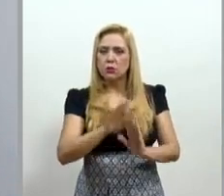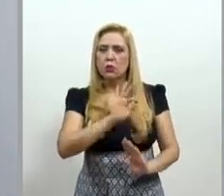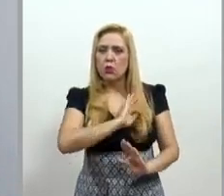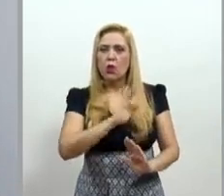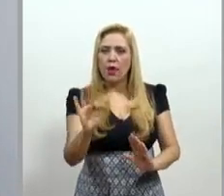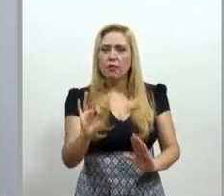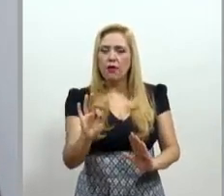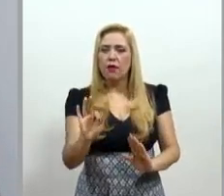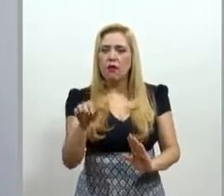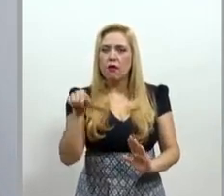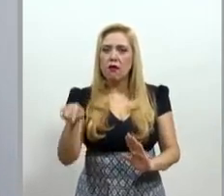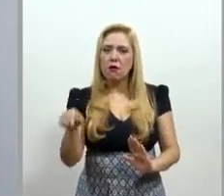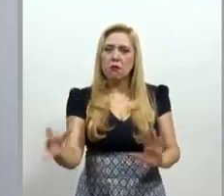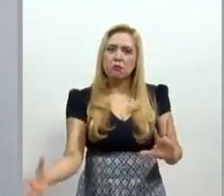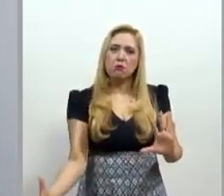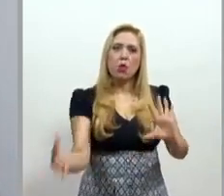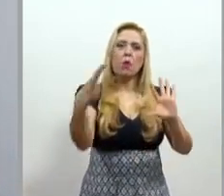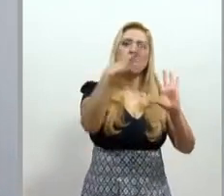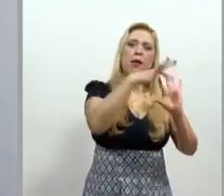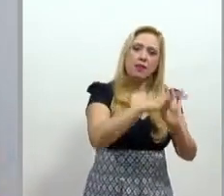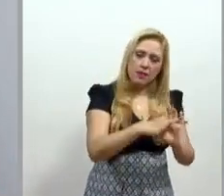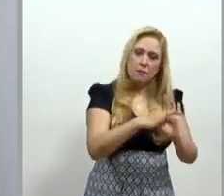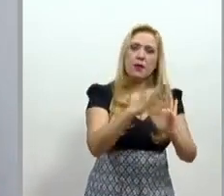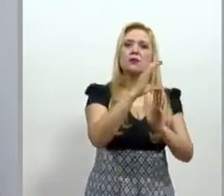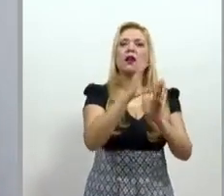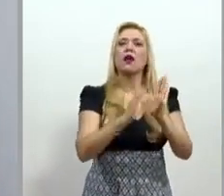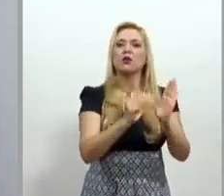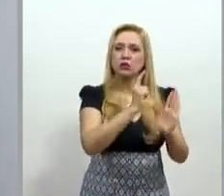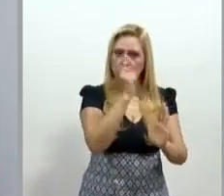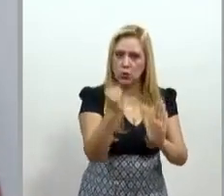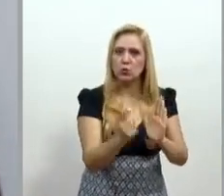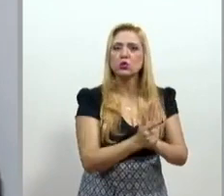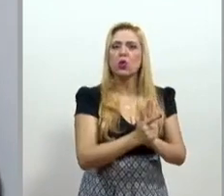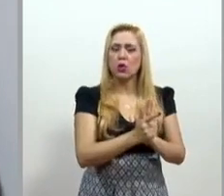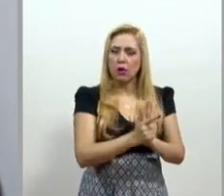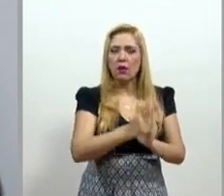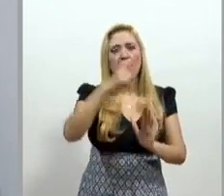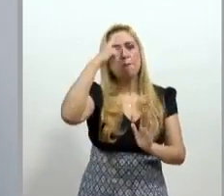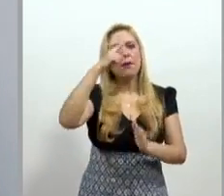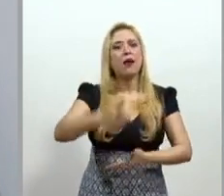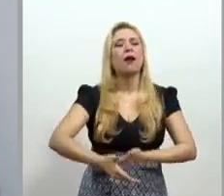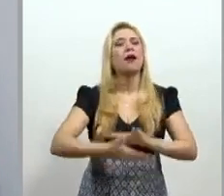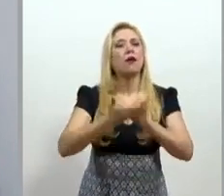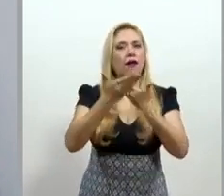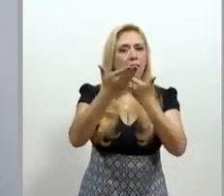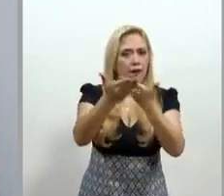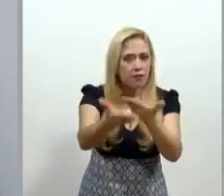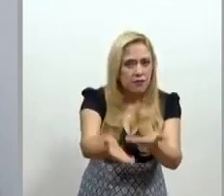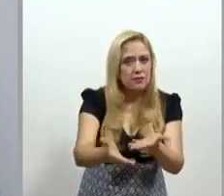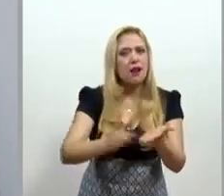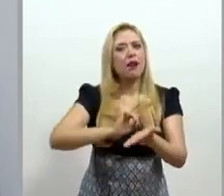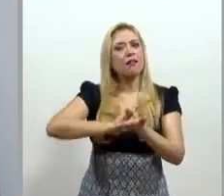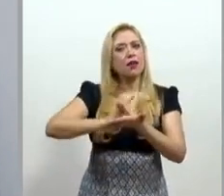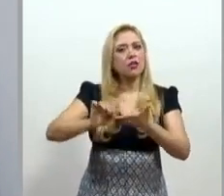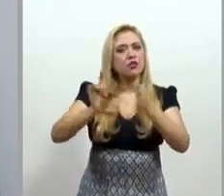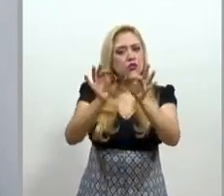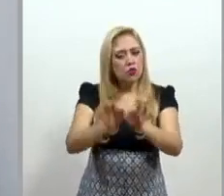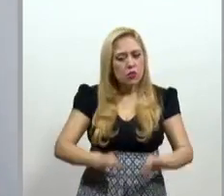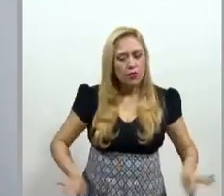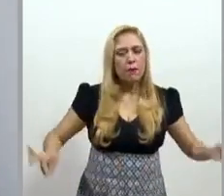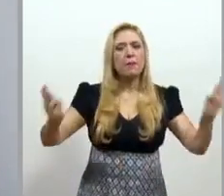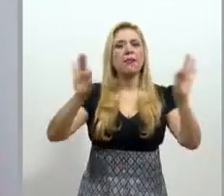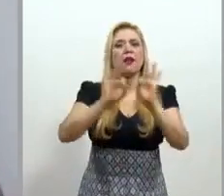carácter ambiental son compatibles con el texto de la Constitución en la medida que garantizan los derechos fundamentales o los